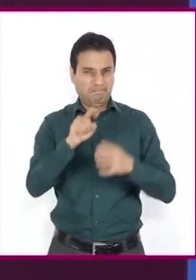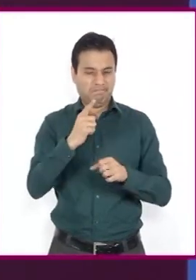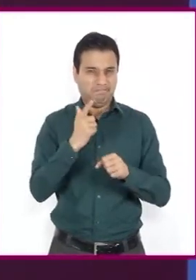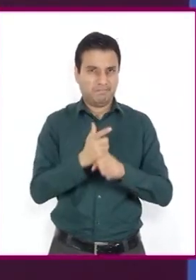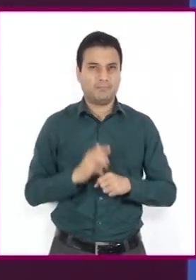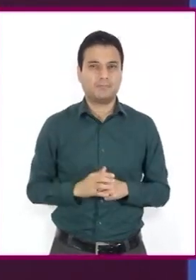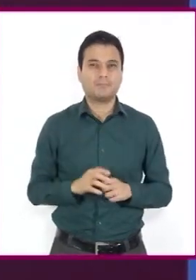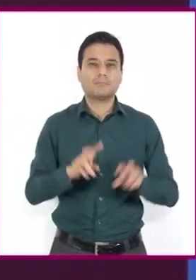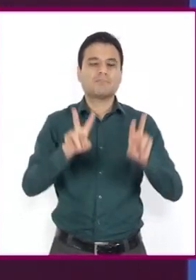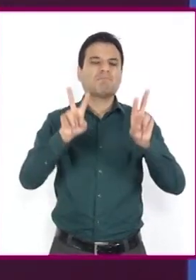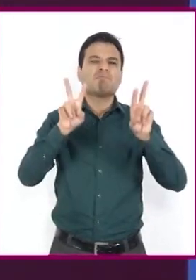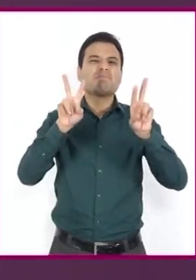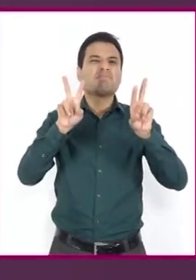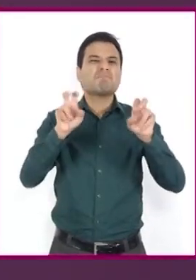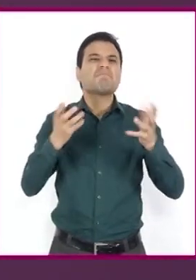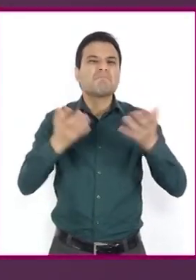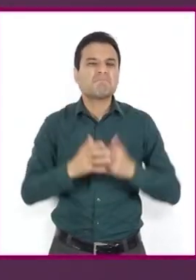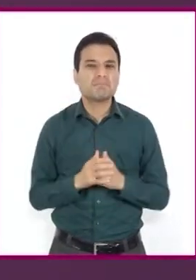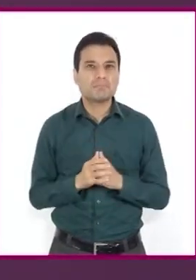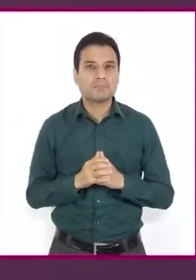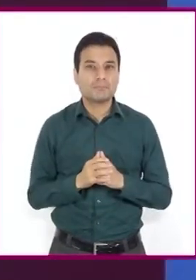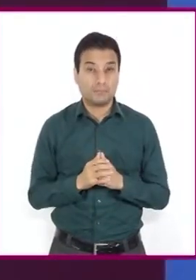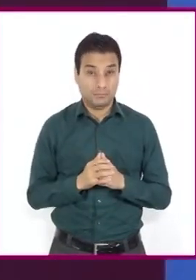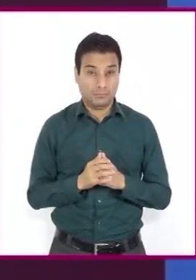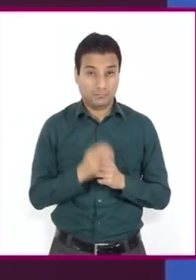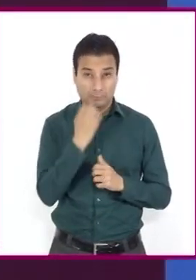observen el título. ¿Tiene el nombre de su escuela?